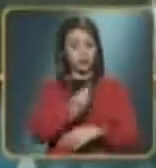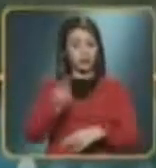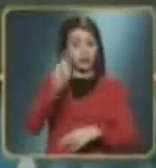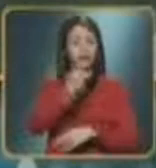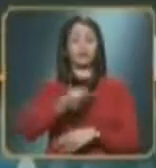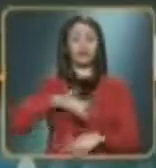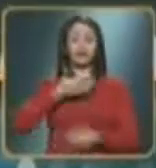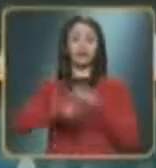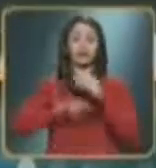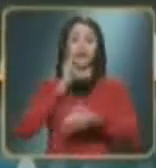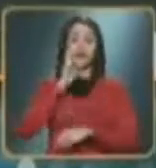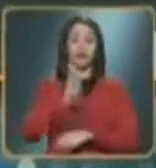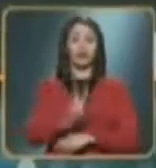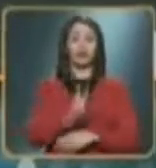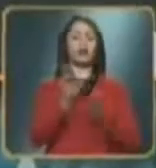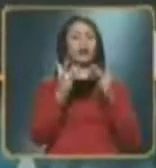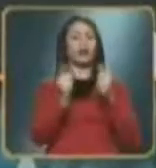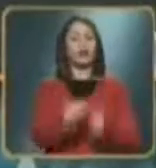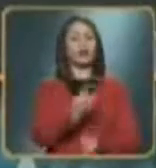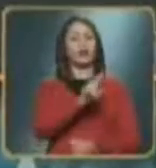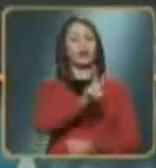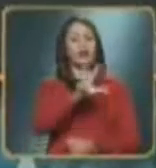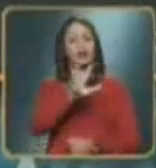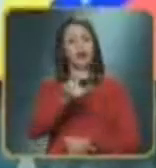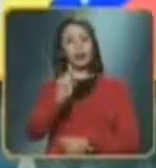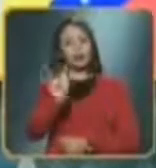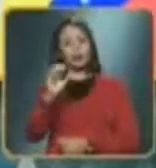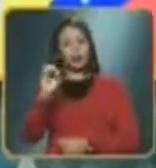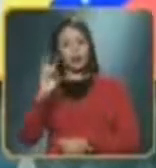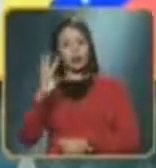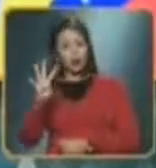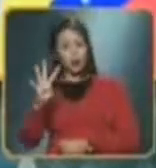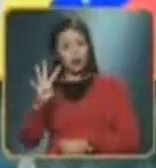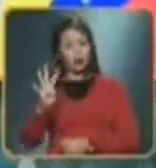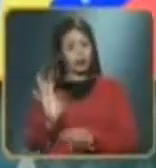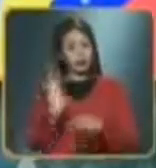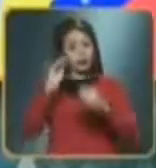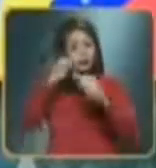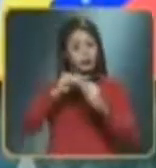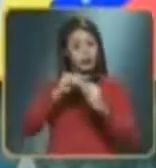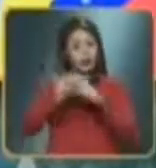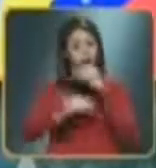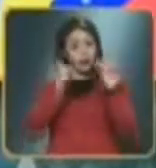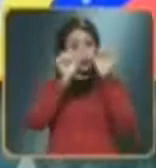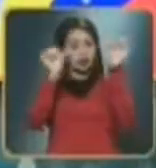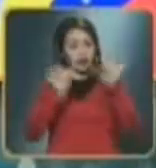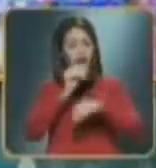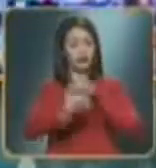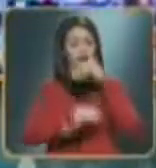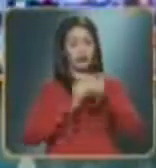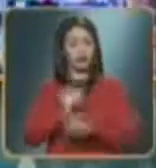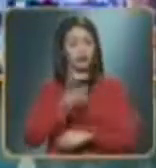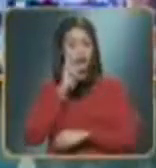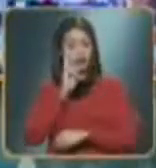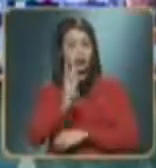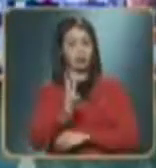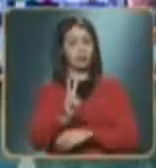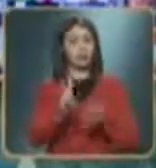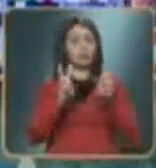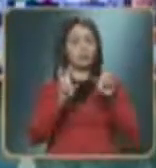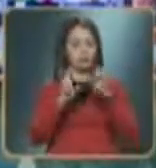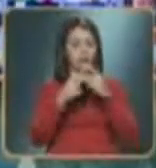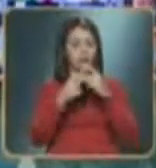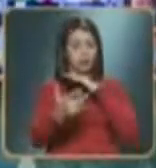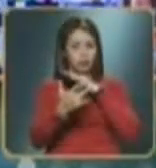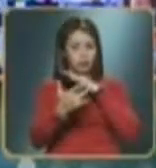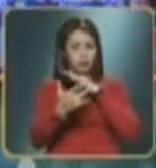telebén y puede ser sintonizado marcando el canal 23.04 la adaptación de la planta este sistema se realizó con miras a incluir la